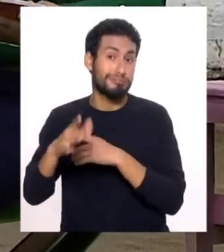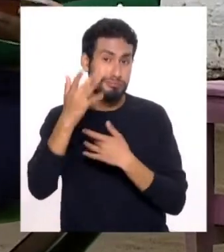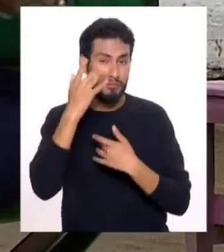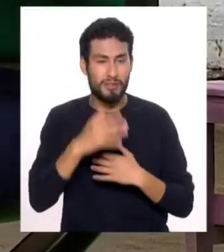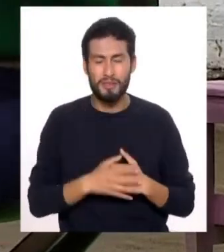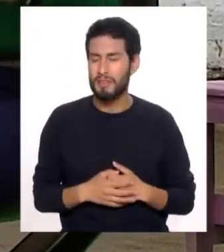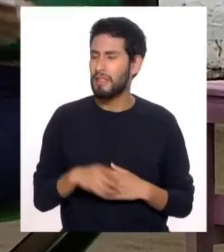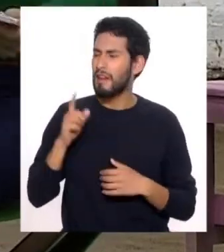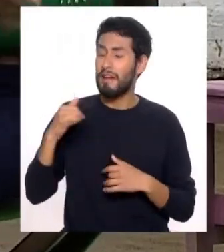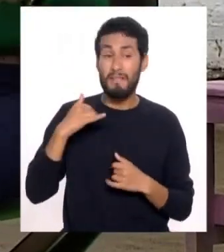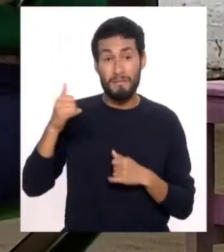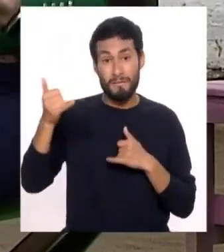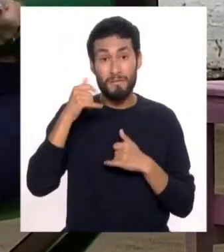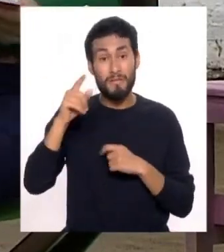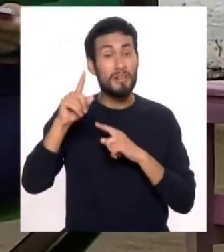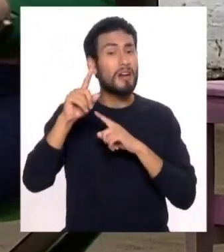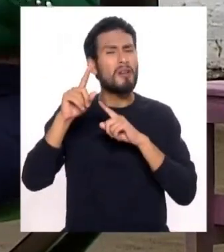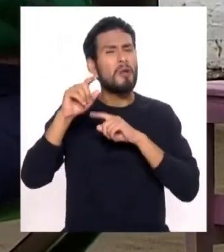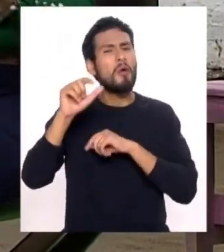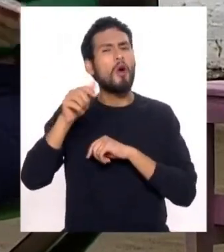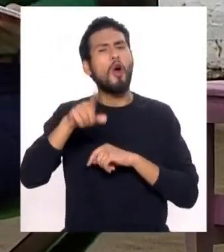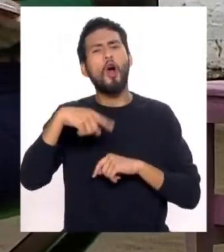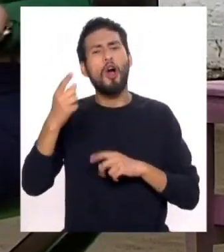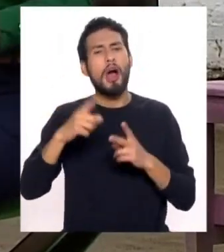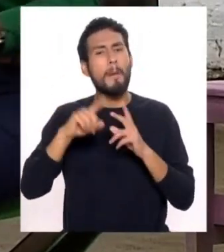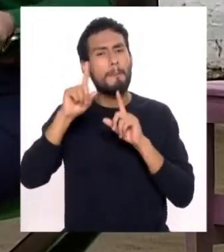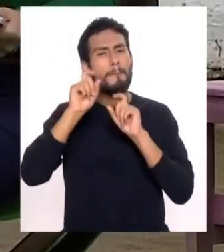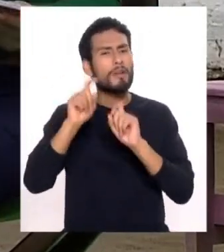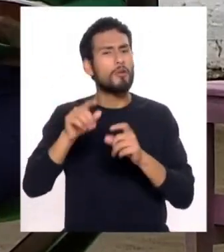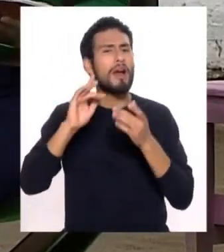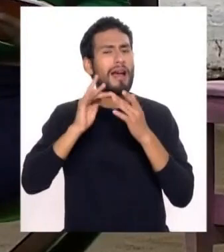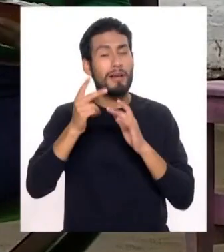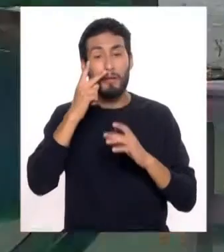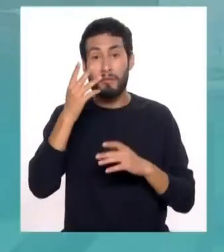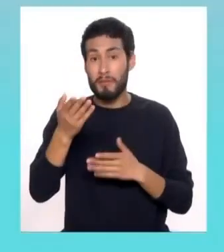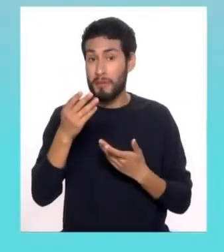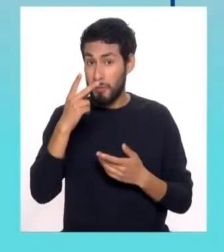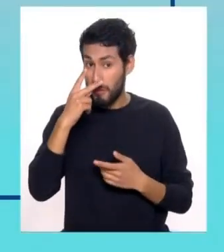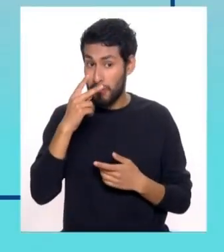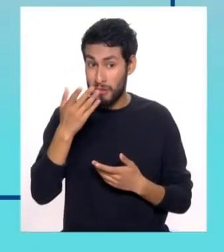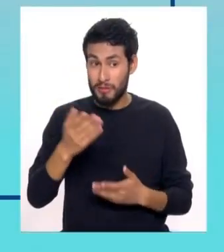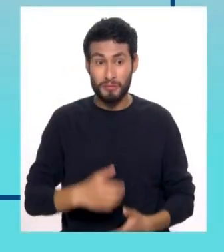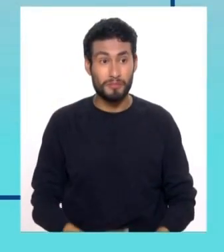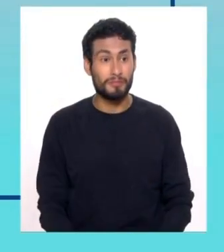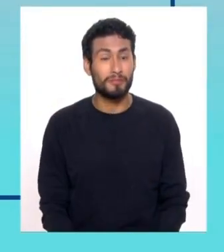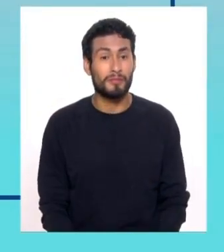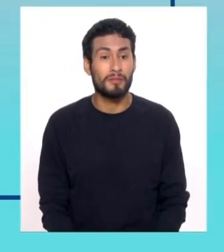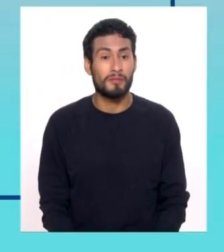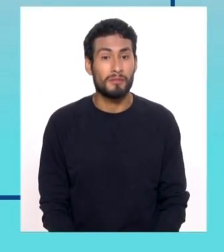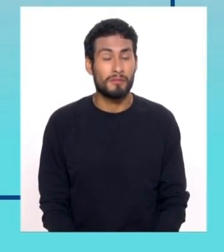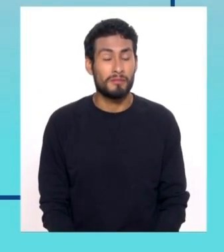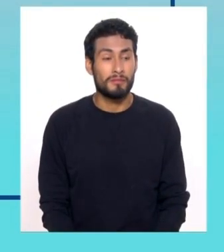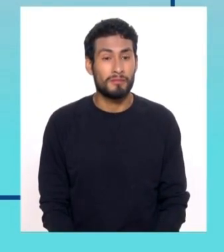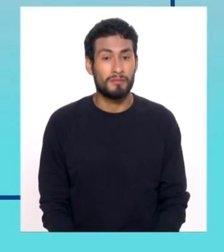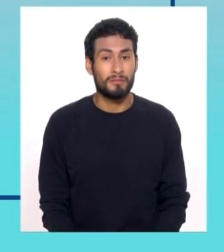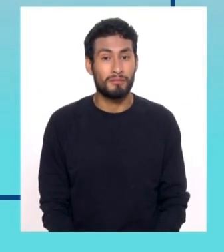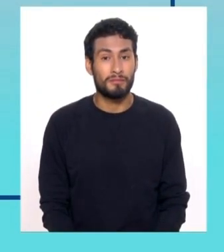de redes que la vamos a leer para poder compartir y poder resolverla, doctora. A ver, por favor, si nos puede ayudar.